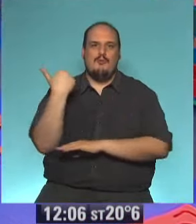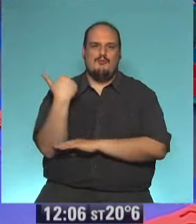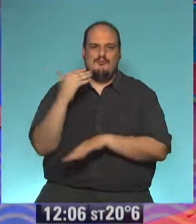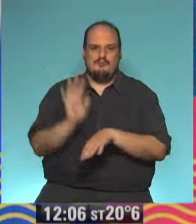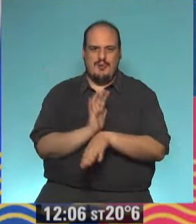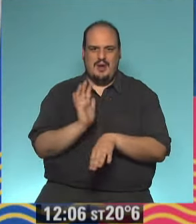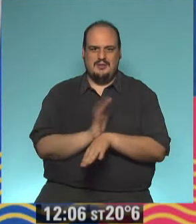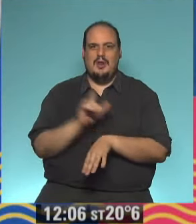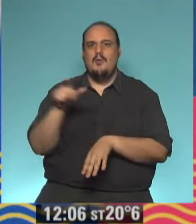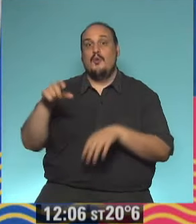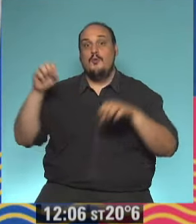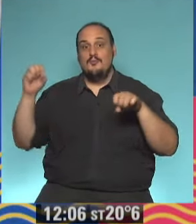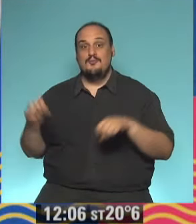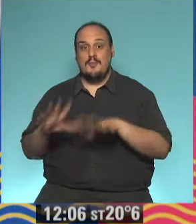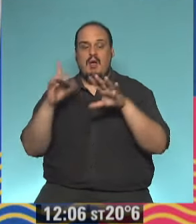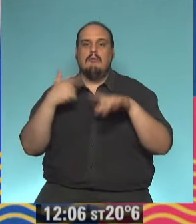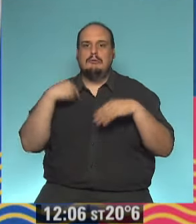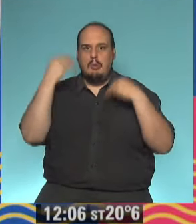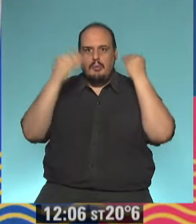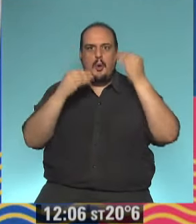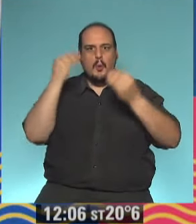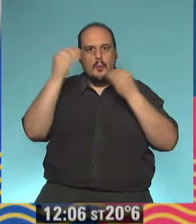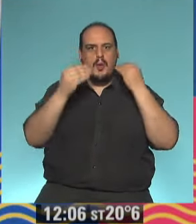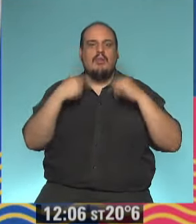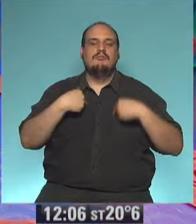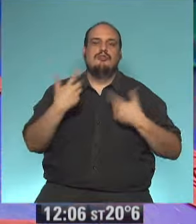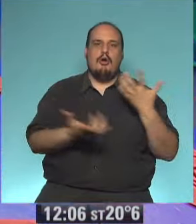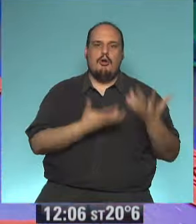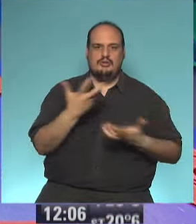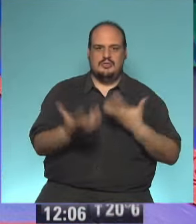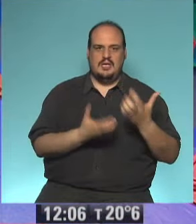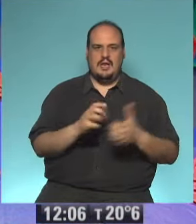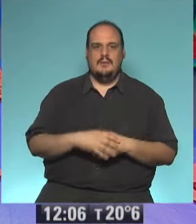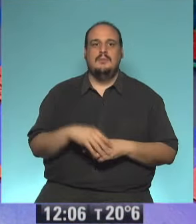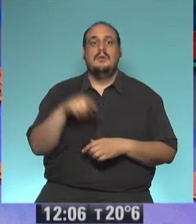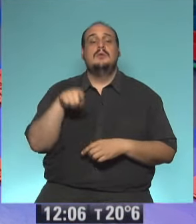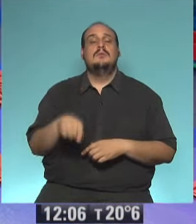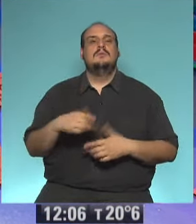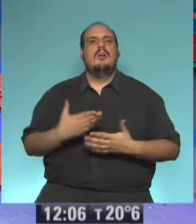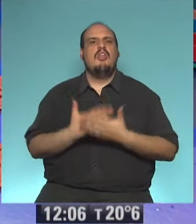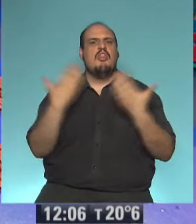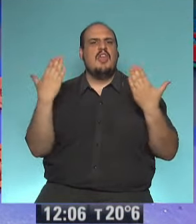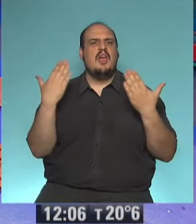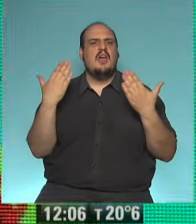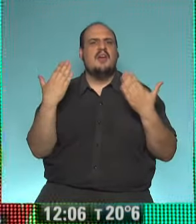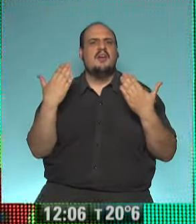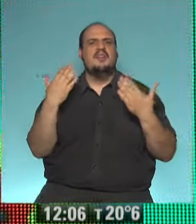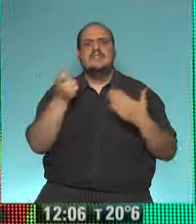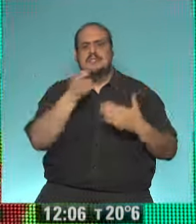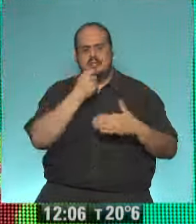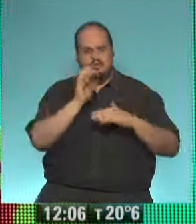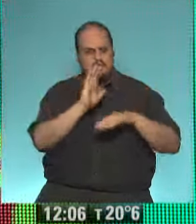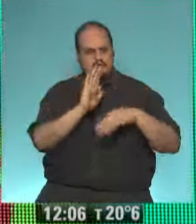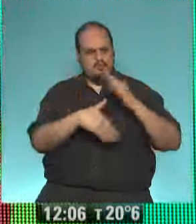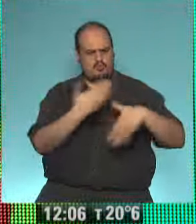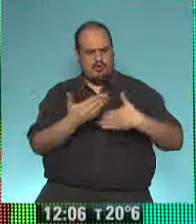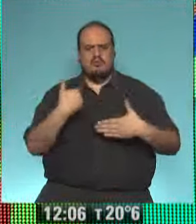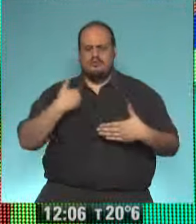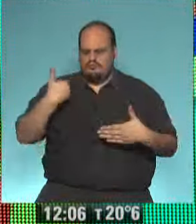estuviste de maga. Yo estaba muy preocupada, como puede de ver. Cocinero. Sí, porque ese día nos preguntamos quiénes podemos ser cuando jugamos. Y